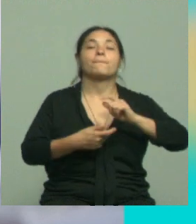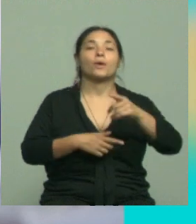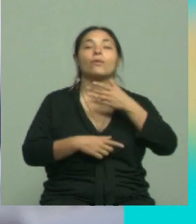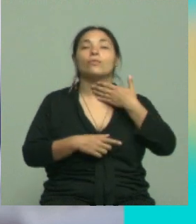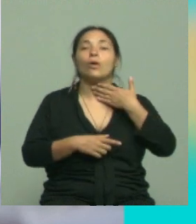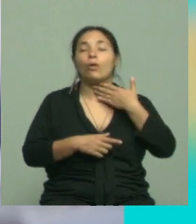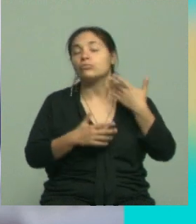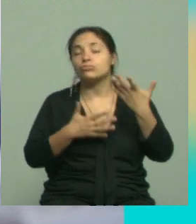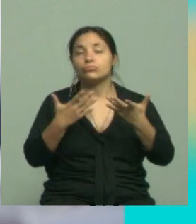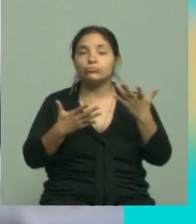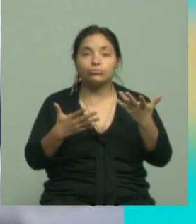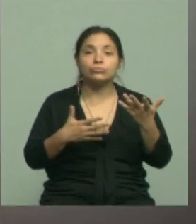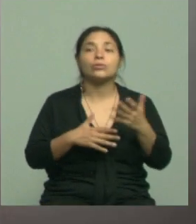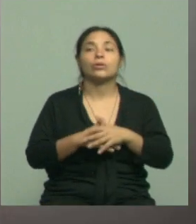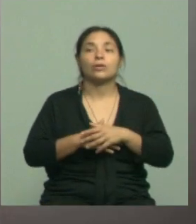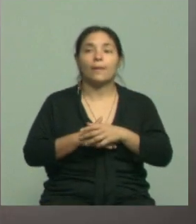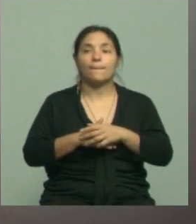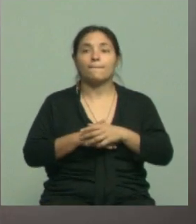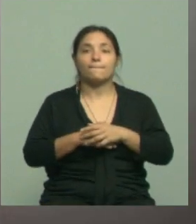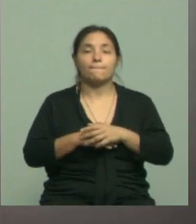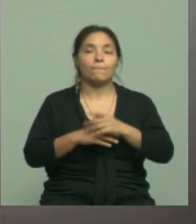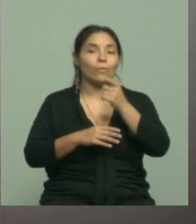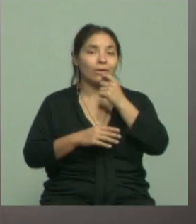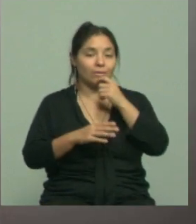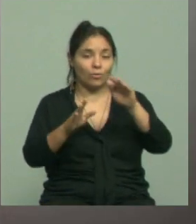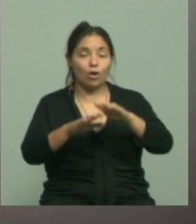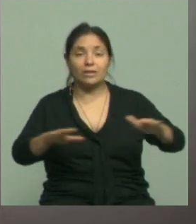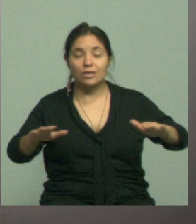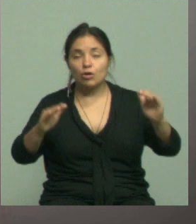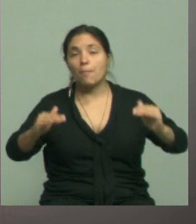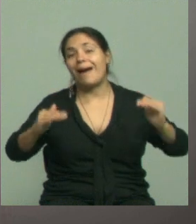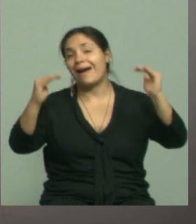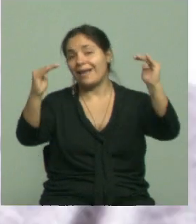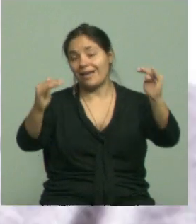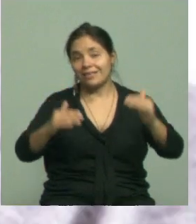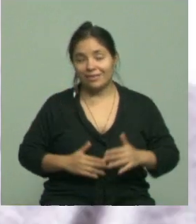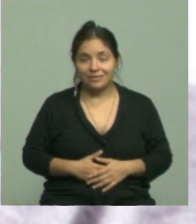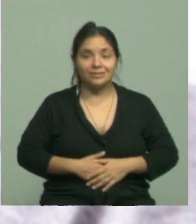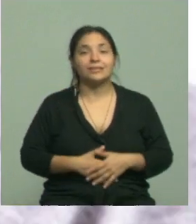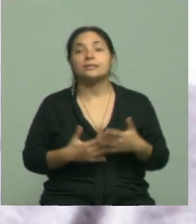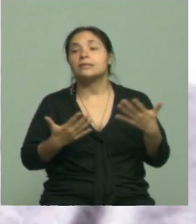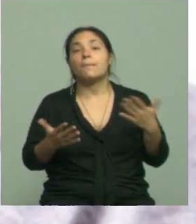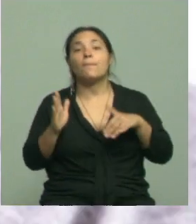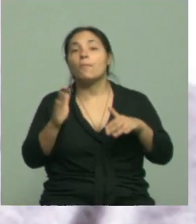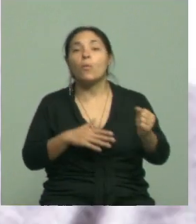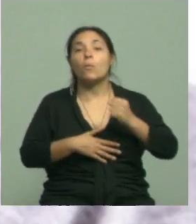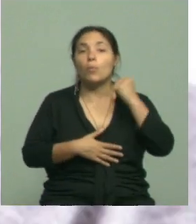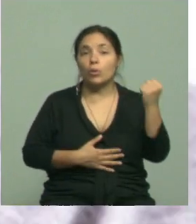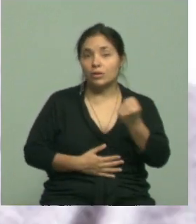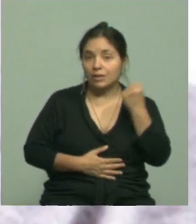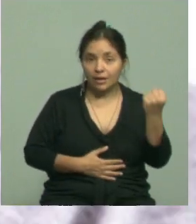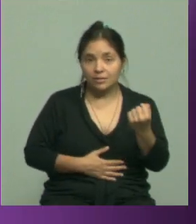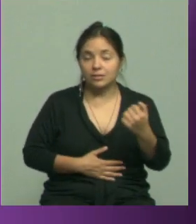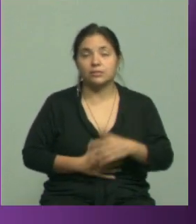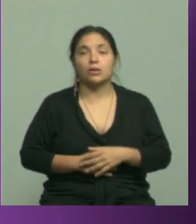vocal, ya estamos hablando de niños más grandes, pero bueno, es muy muy importante que